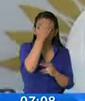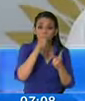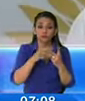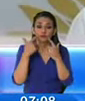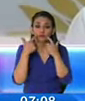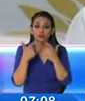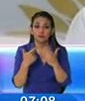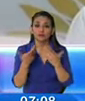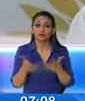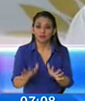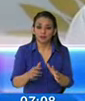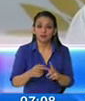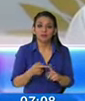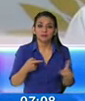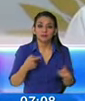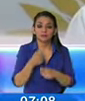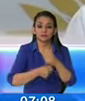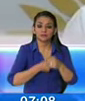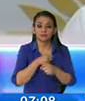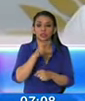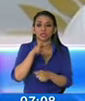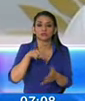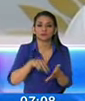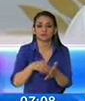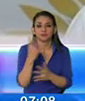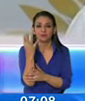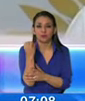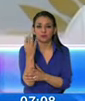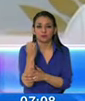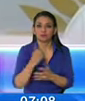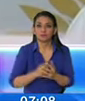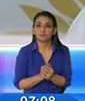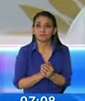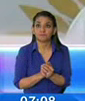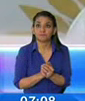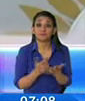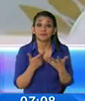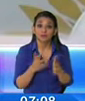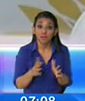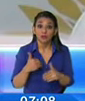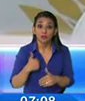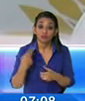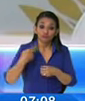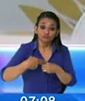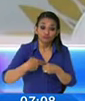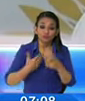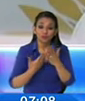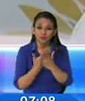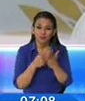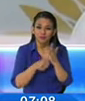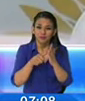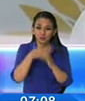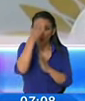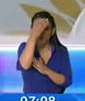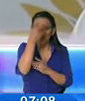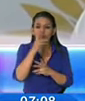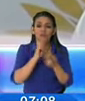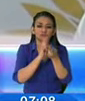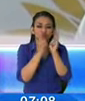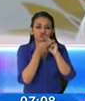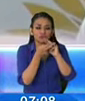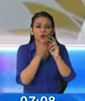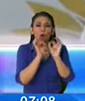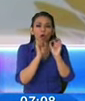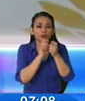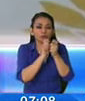Estado desde el año 2014. Nosotros, al llegar al Ministerio, también hicimos un remozamiento, un mejoramiento de los protocolos con la